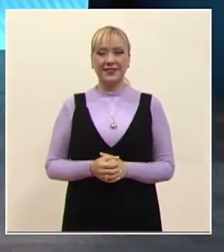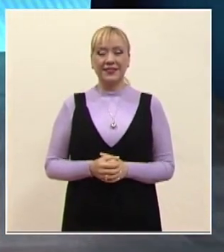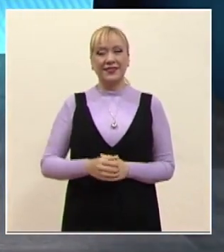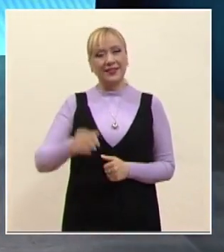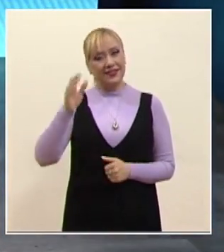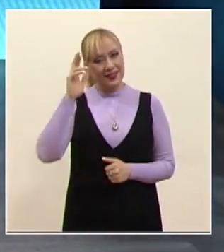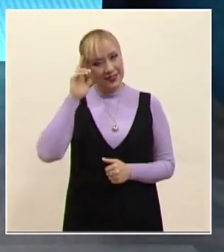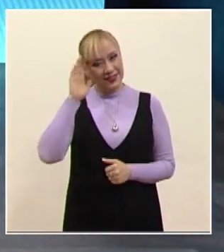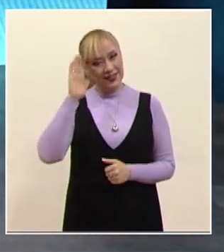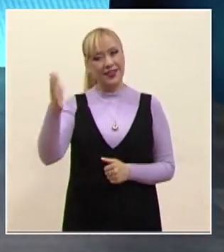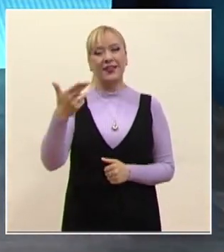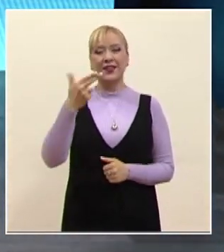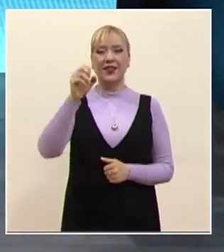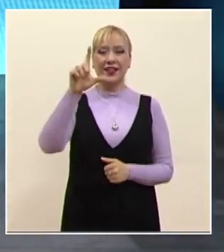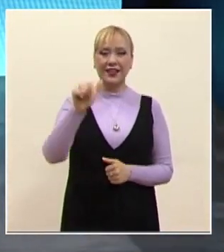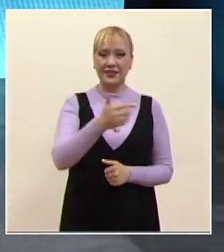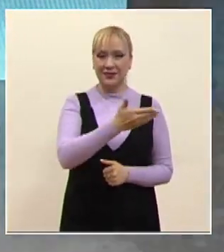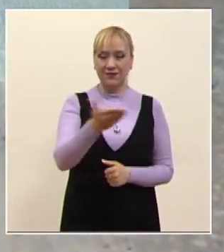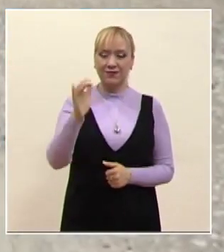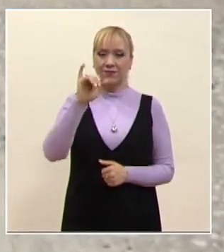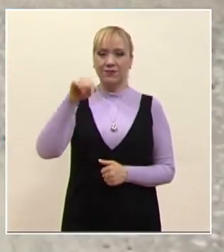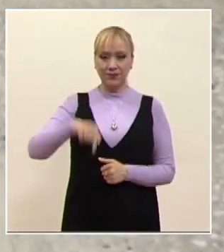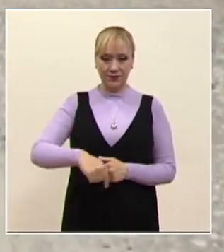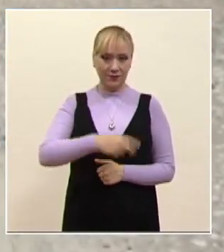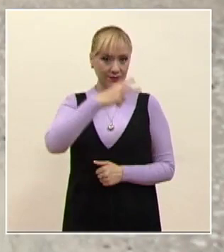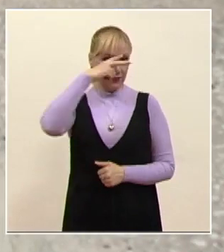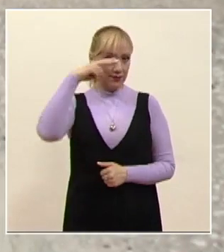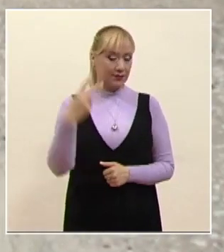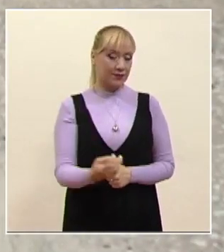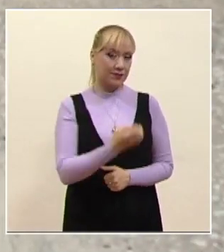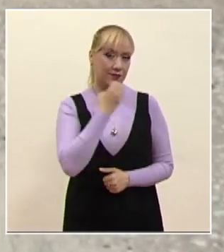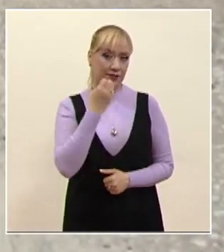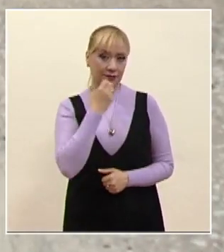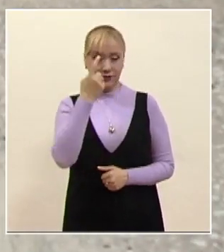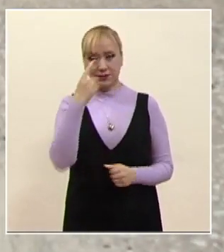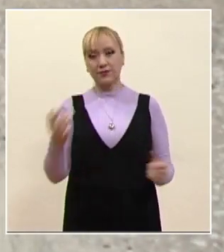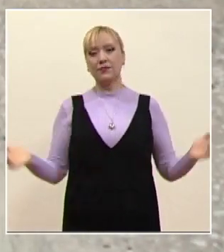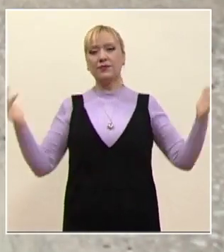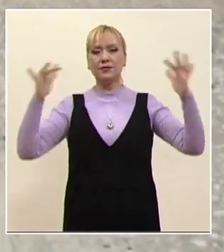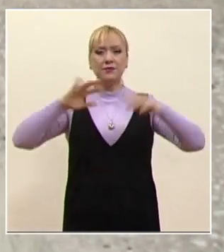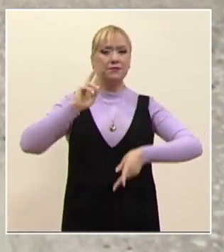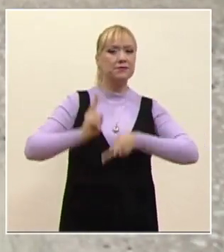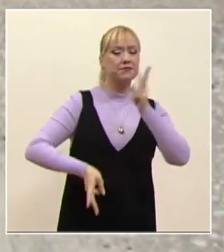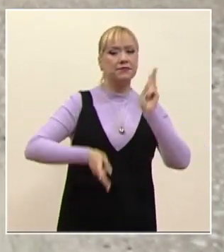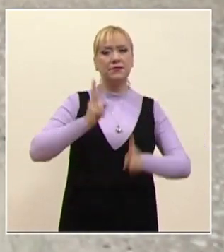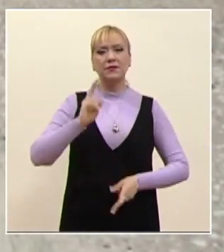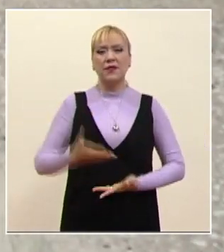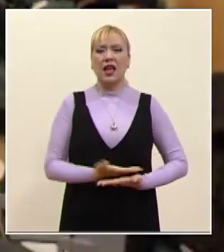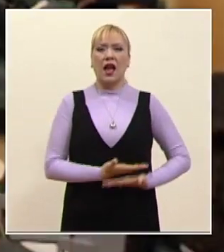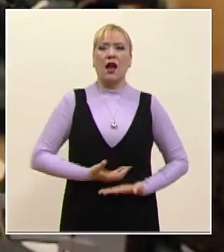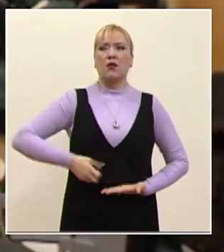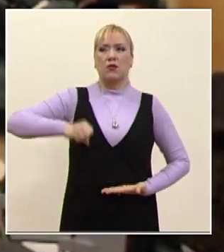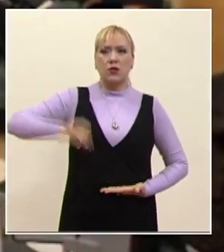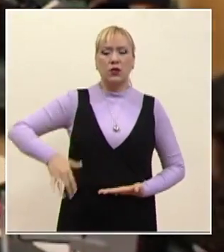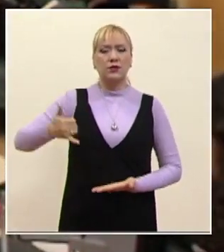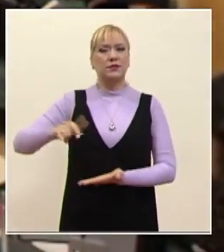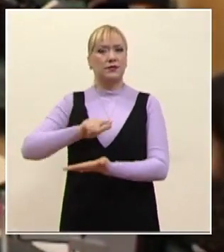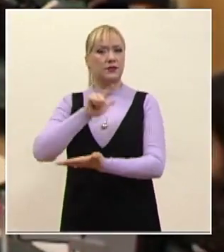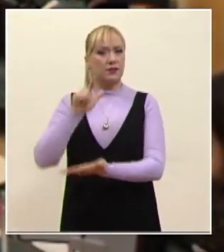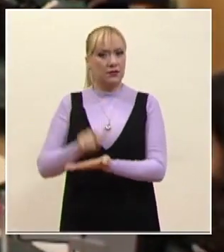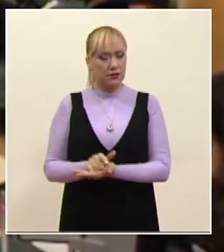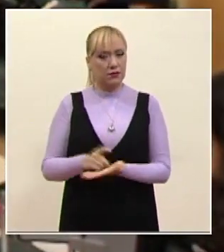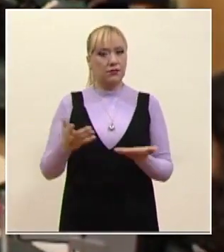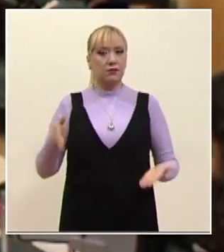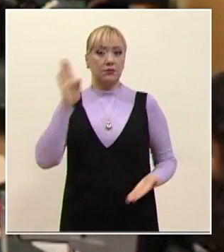Hola, ¿qué tal? Así es, te saludo desde el Colegio de México, donde se llevó a cabo el conversatorio Aborto y Justicia, en el que participó